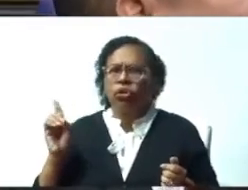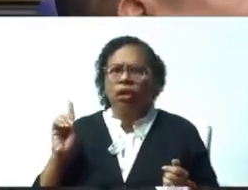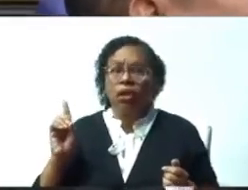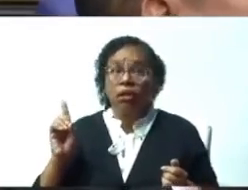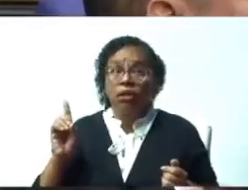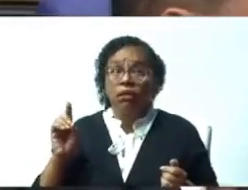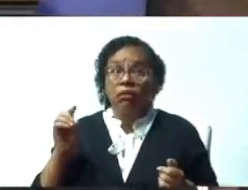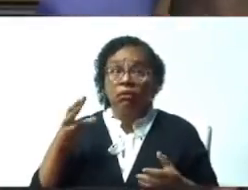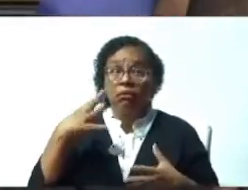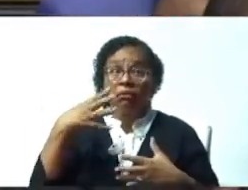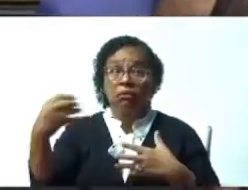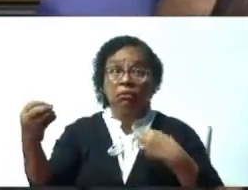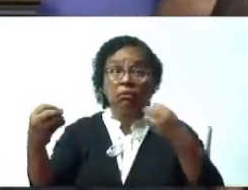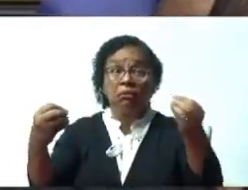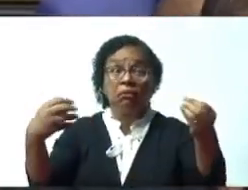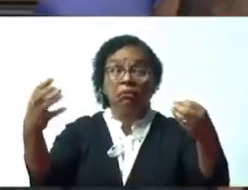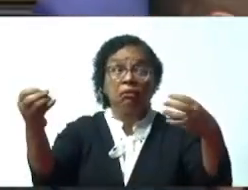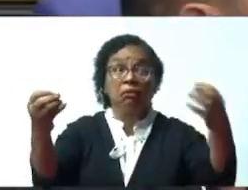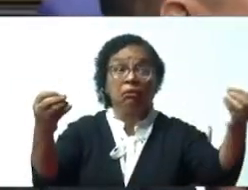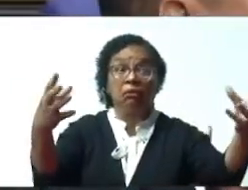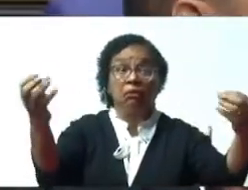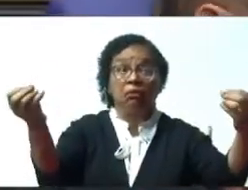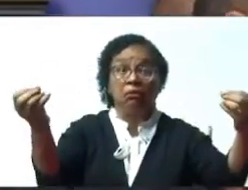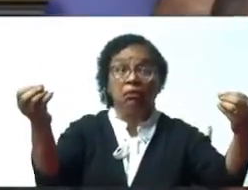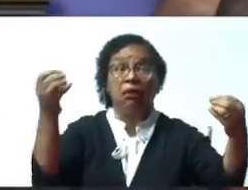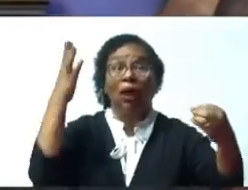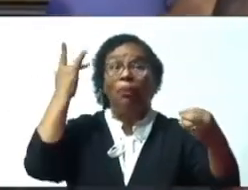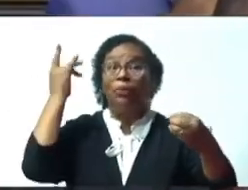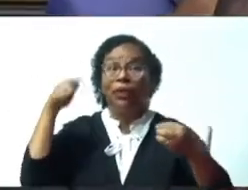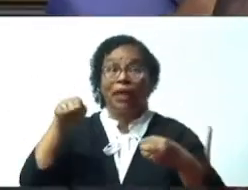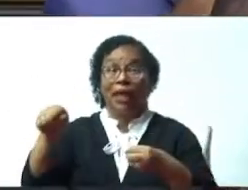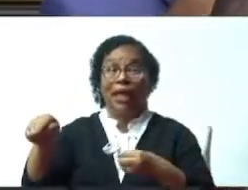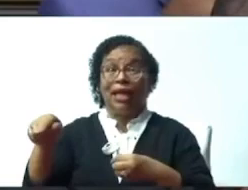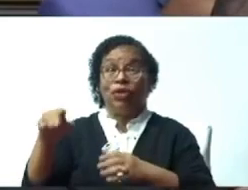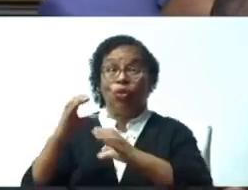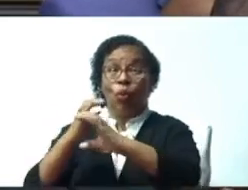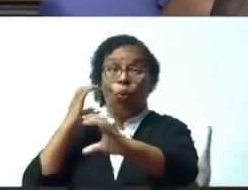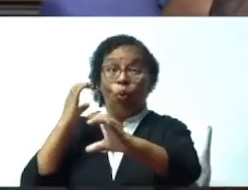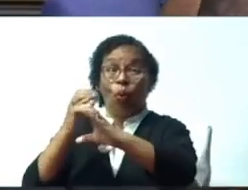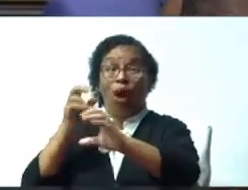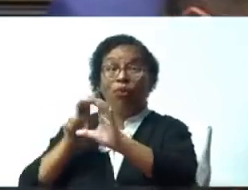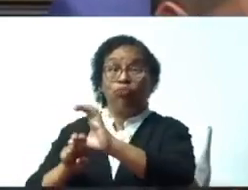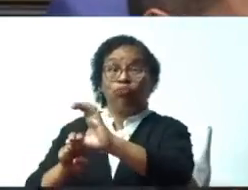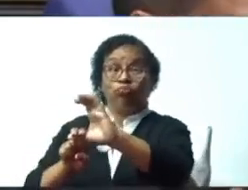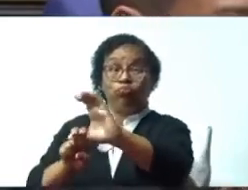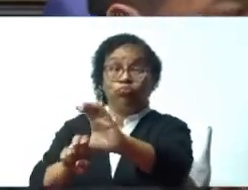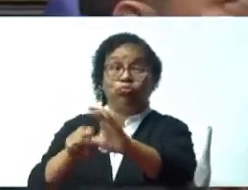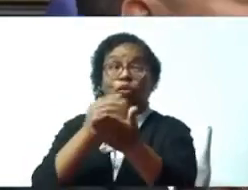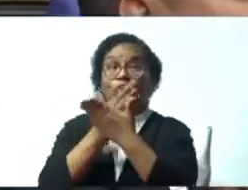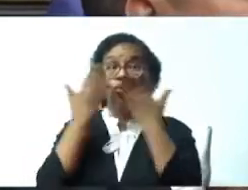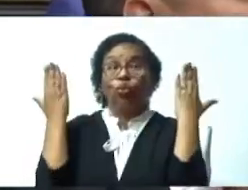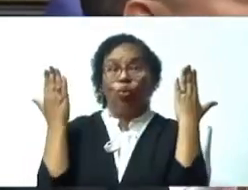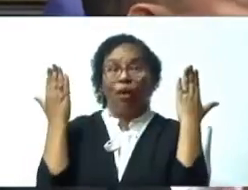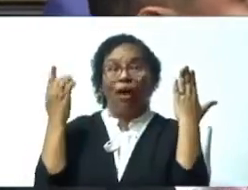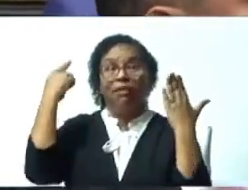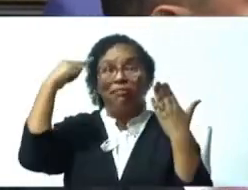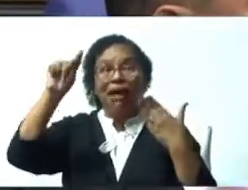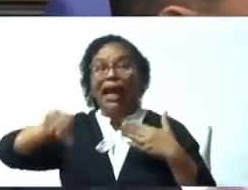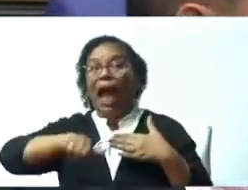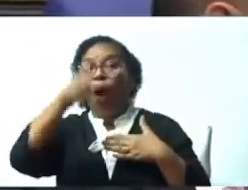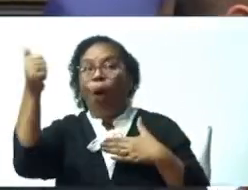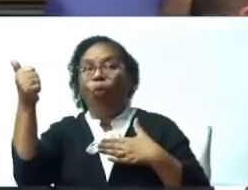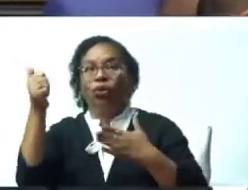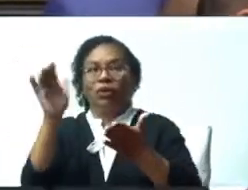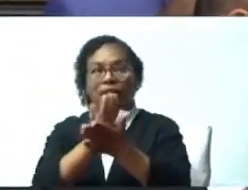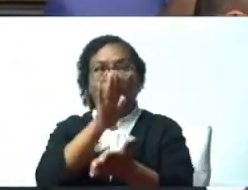escuelas porque verdaderamente no tienen ni siquiera transporte para ir a los liceos de San Pedro de Macorís. Entonces hacemos un llamado a